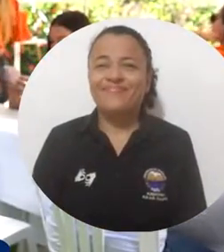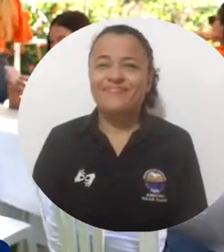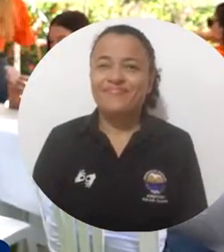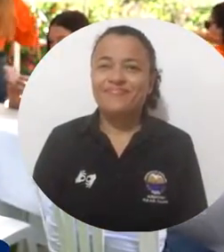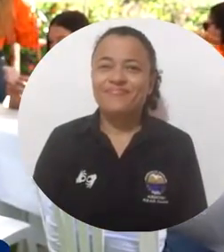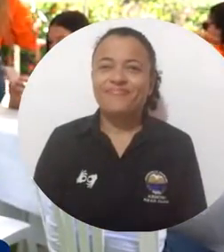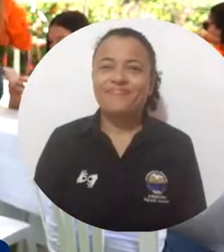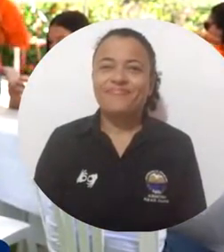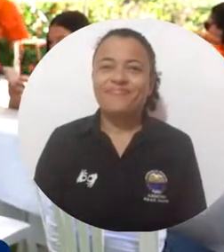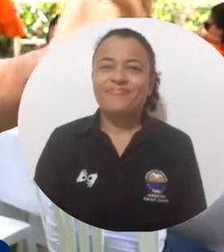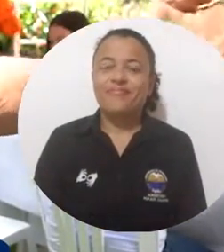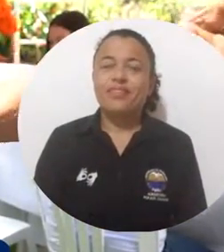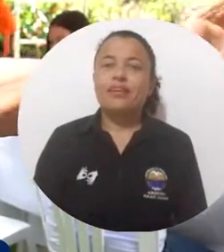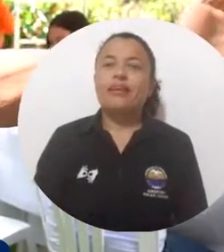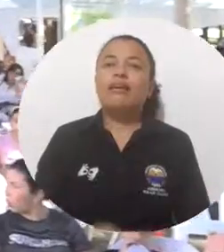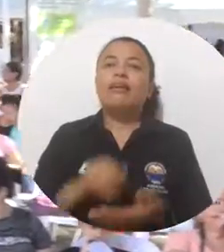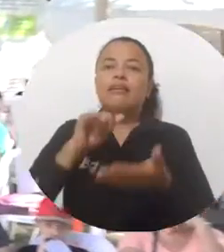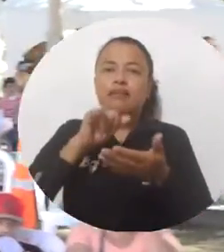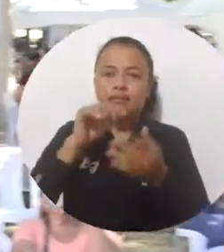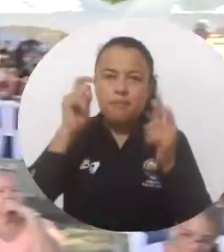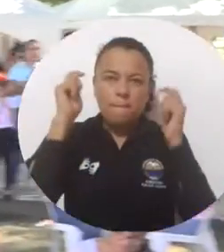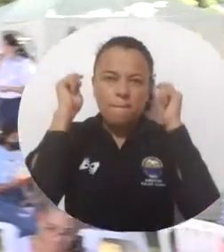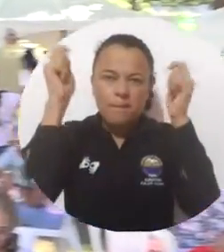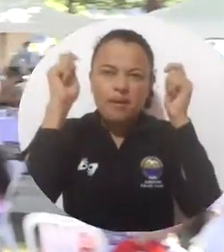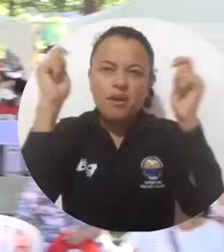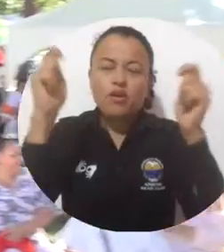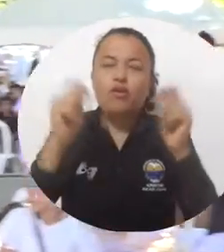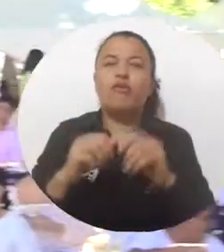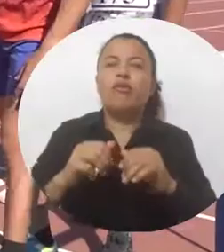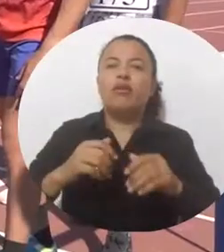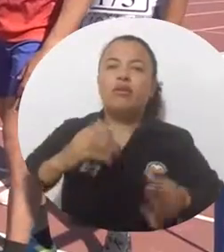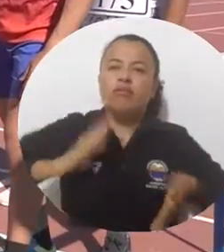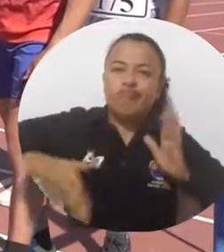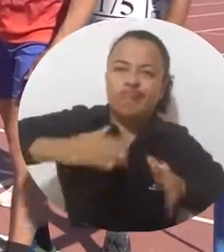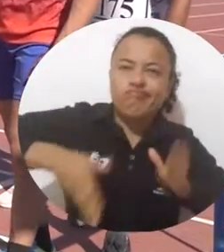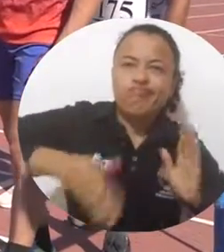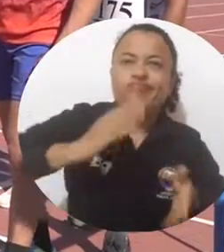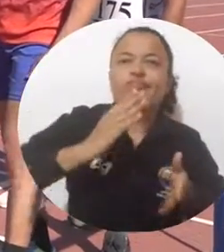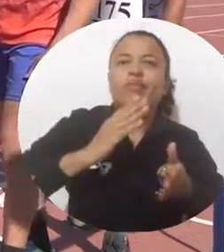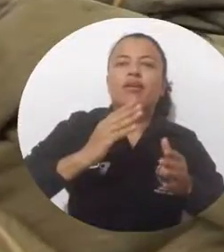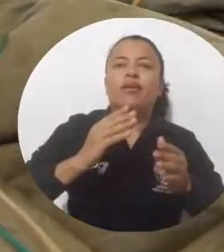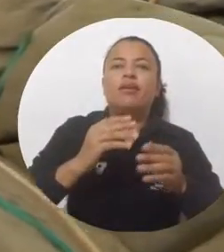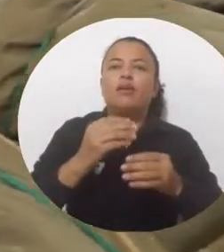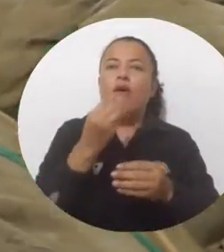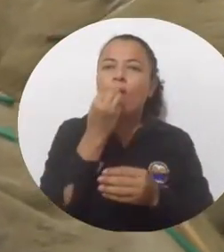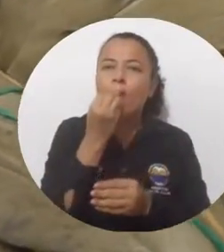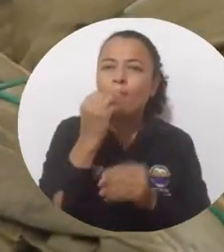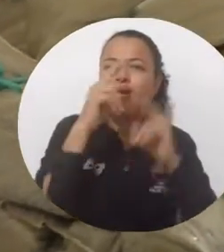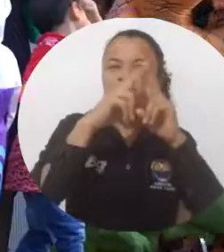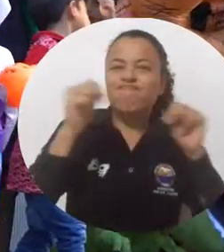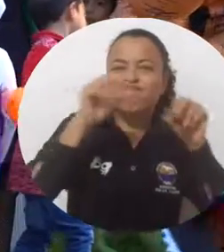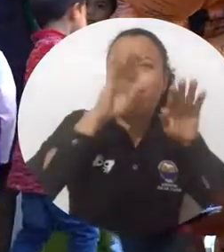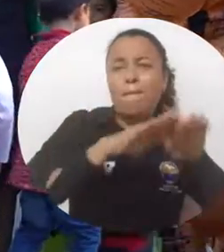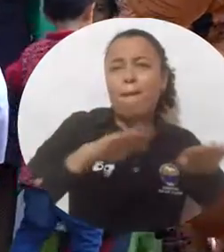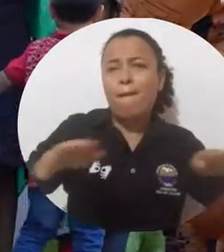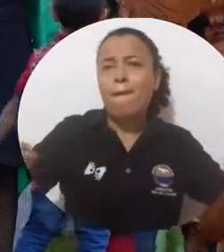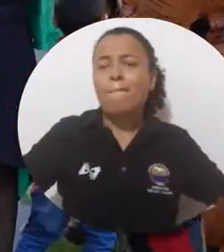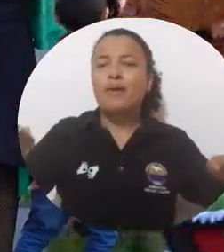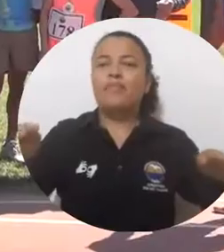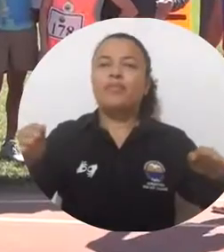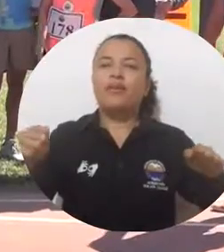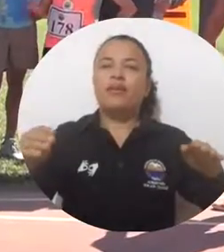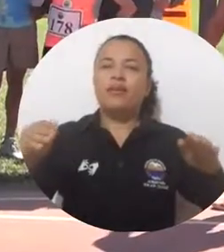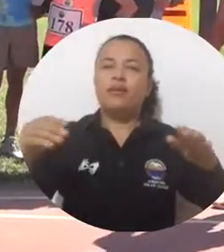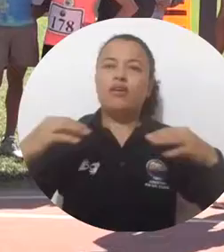muy bello. Entre el gran bingo solidario, carreras deportivas, feria gastronómica, concurso de disfraces